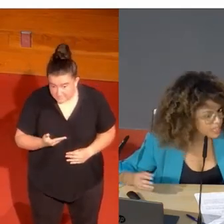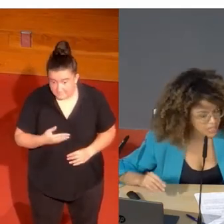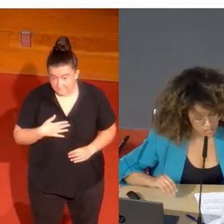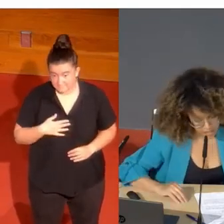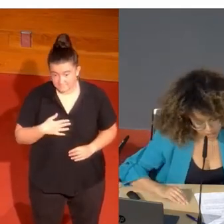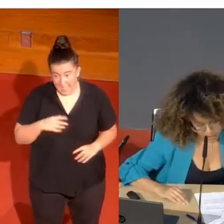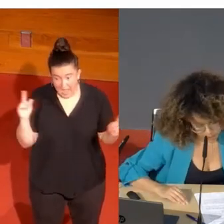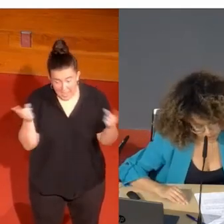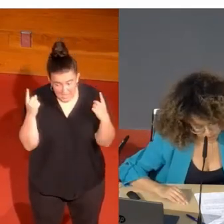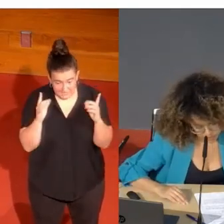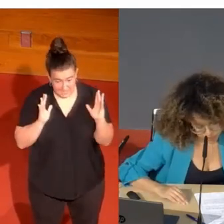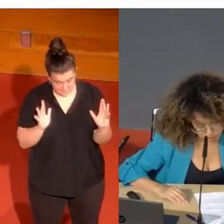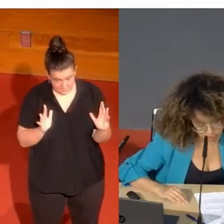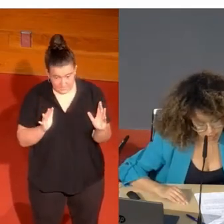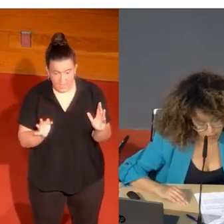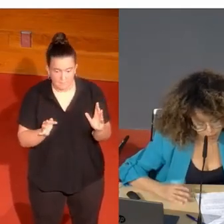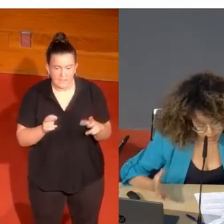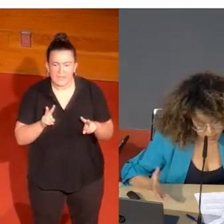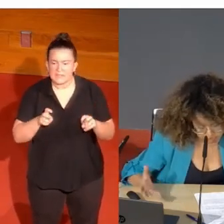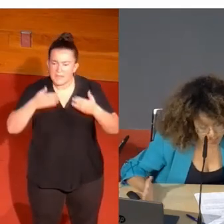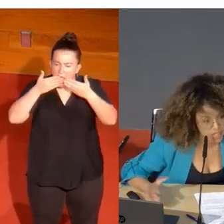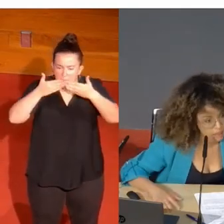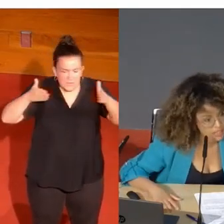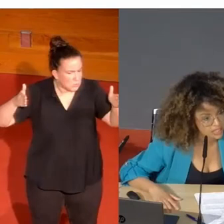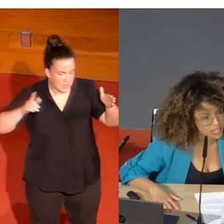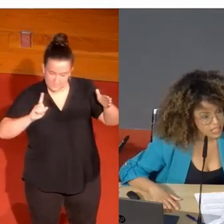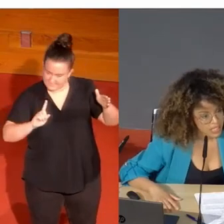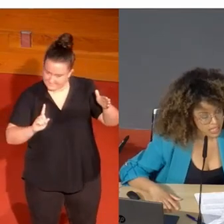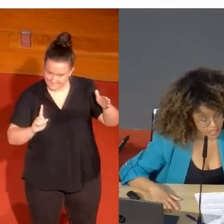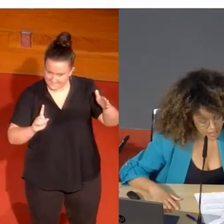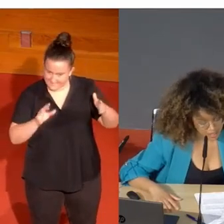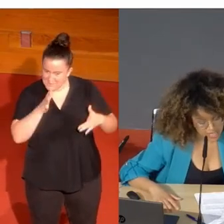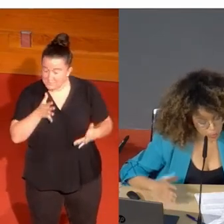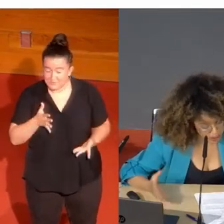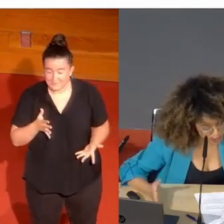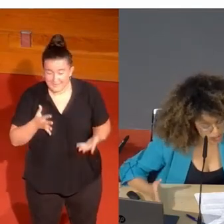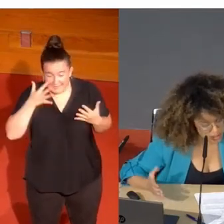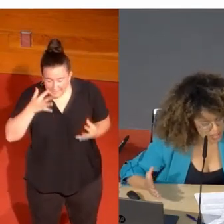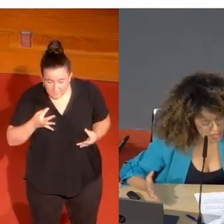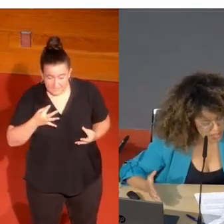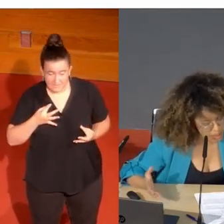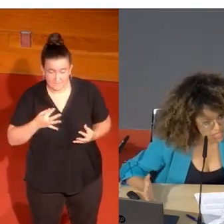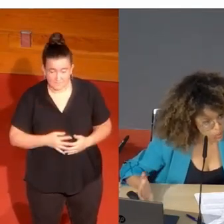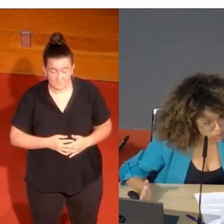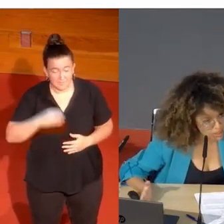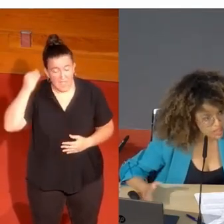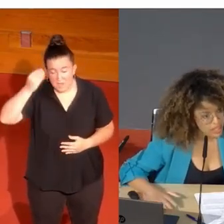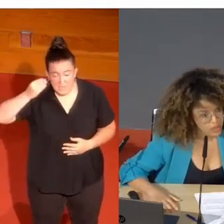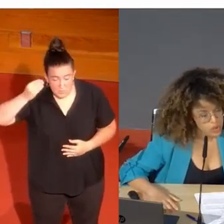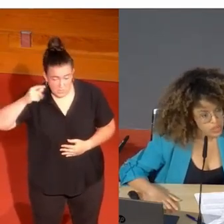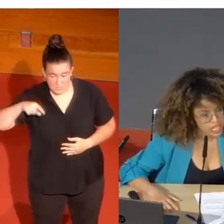quieren vender e eh Porque desgraciadamente eh la situación en Arabia